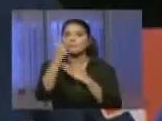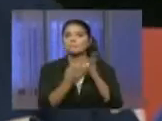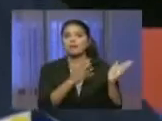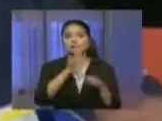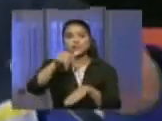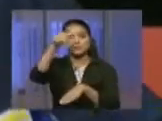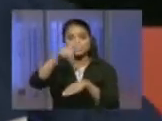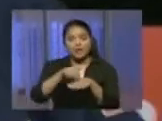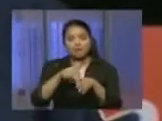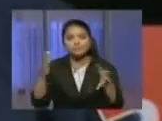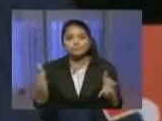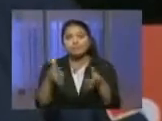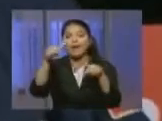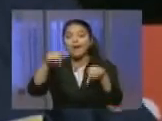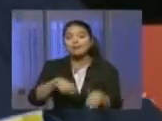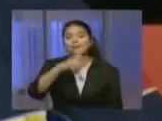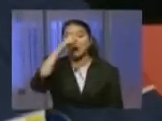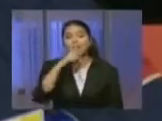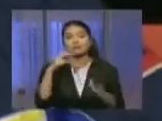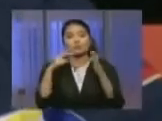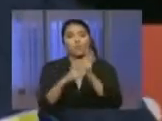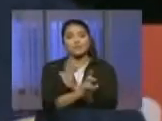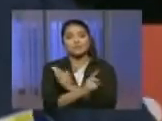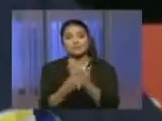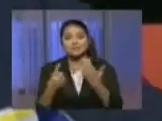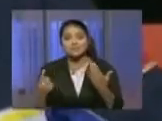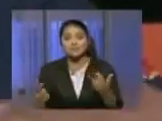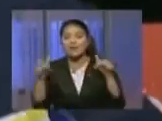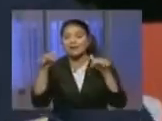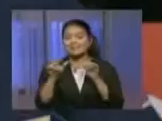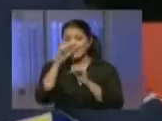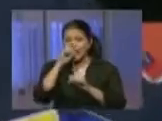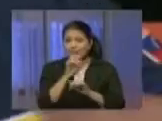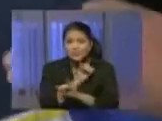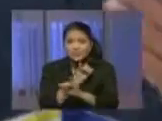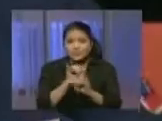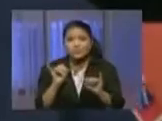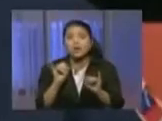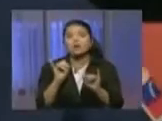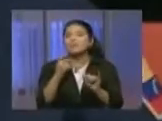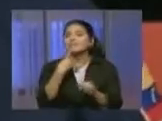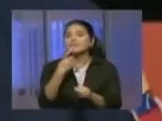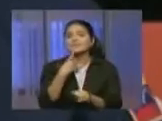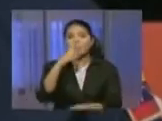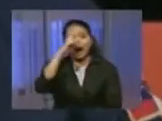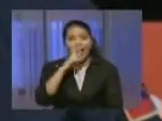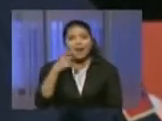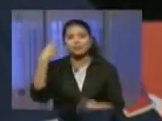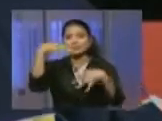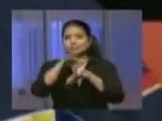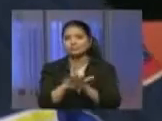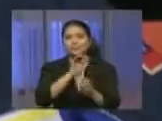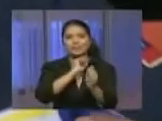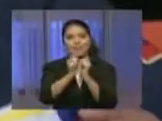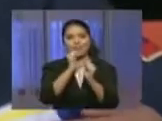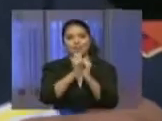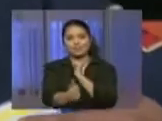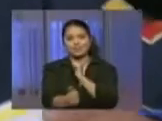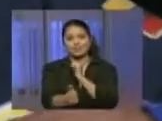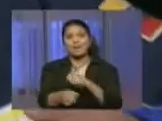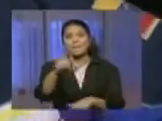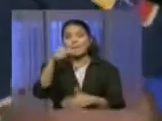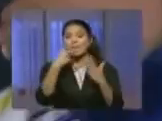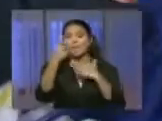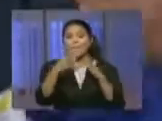deportiva este año 2016 que cierra un ciclo olímpico y apertura otro lo declaramos como el año de la masificación deportiva vamos a un